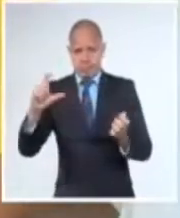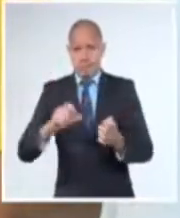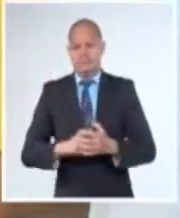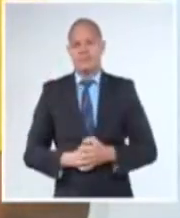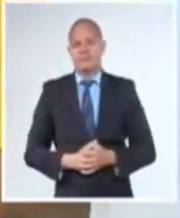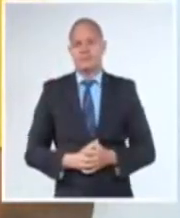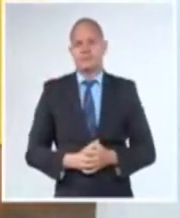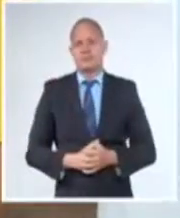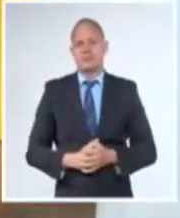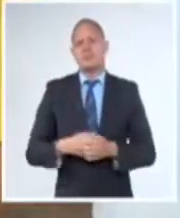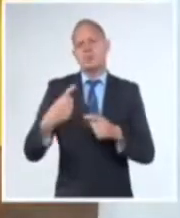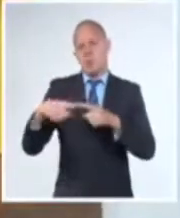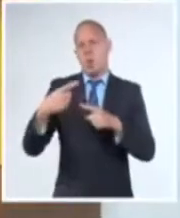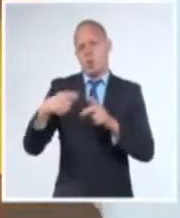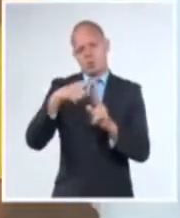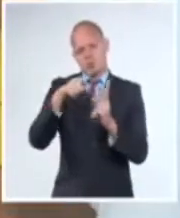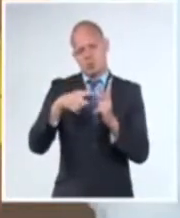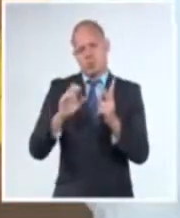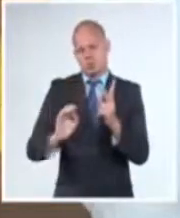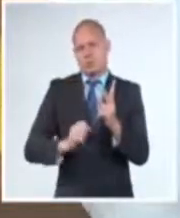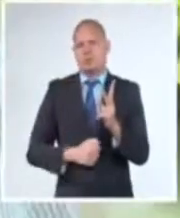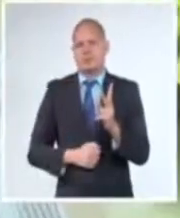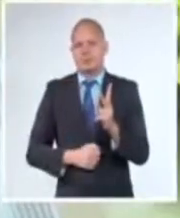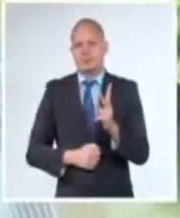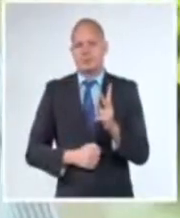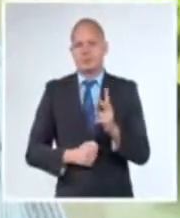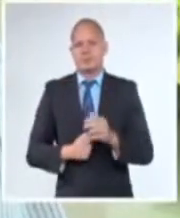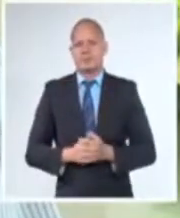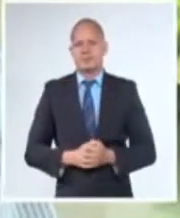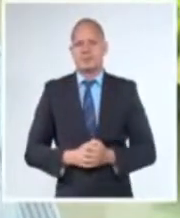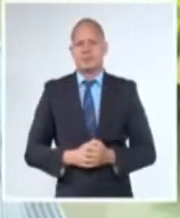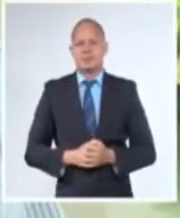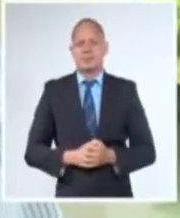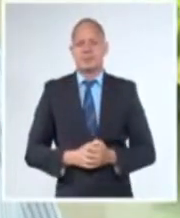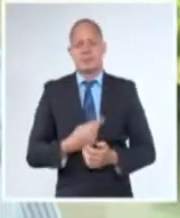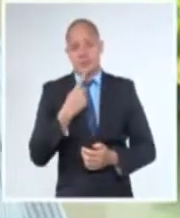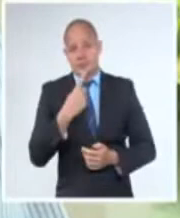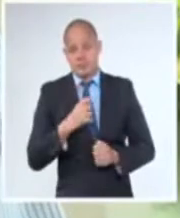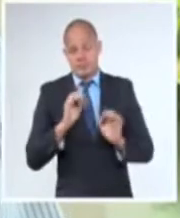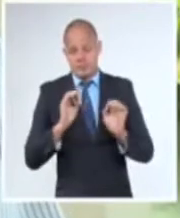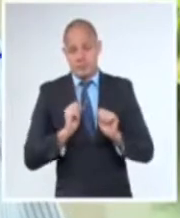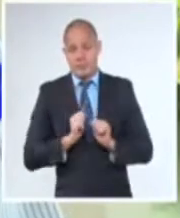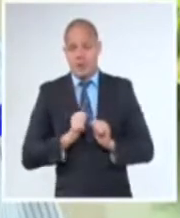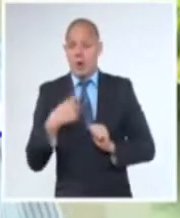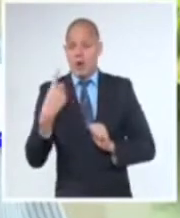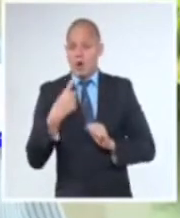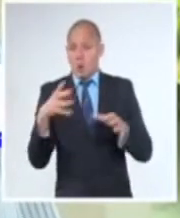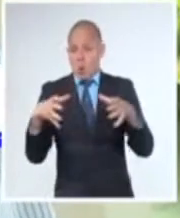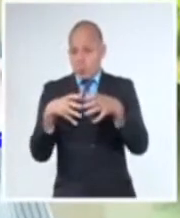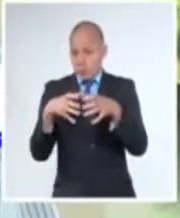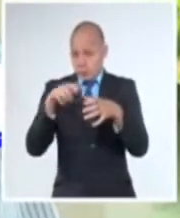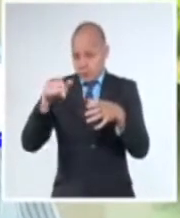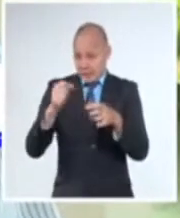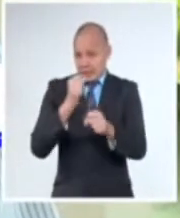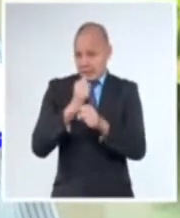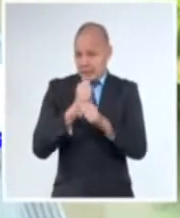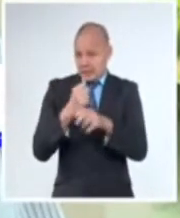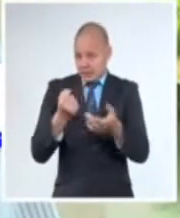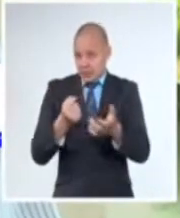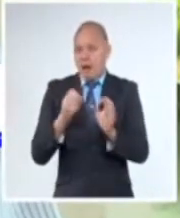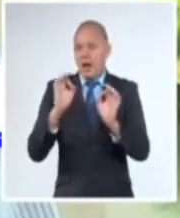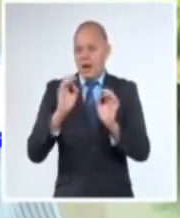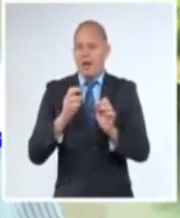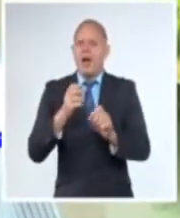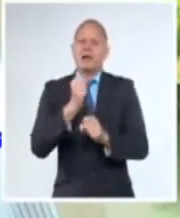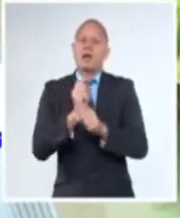Coballes Cobas y Mariela Rondón Pereña. El Sindicato Nacional de los Trabajadores de la Administración Pública acordó